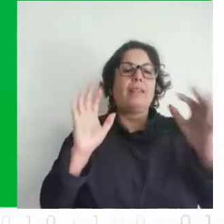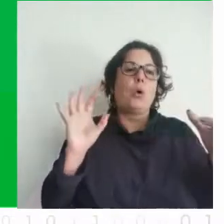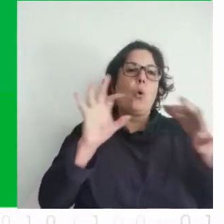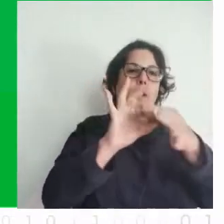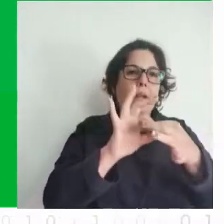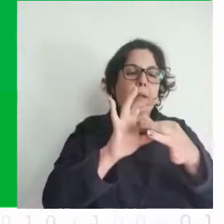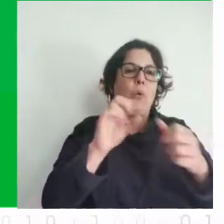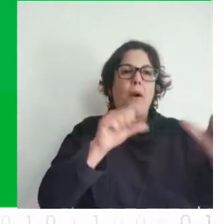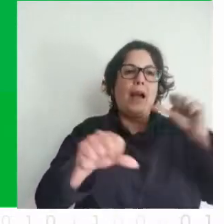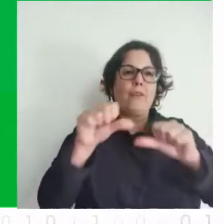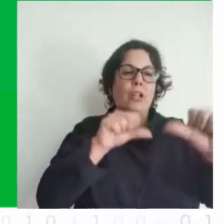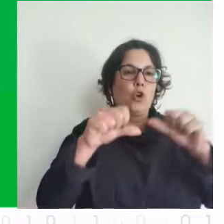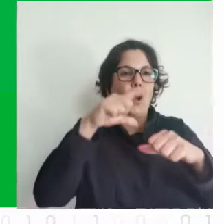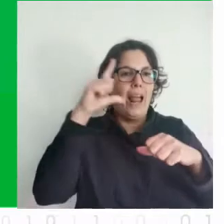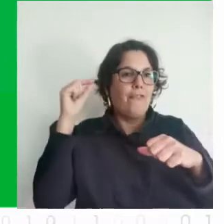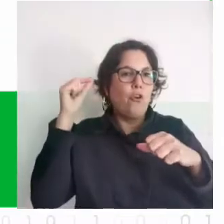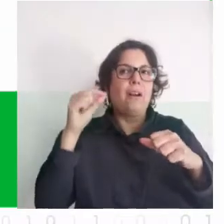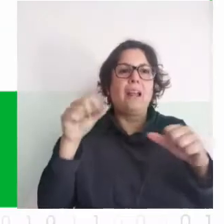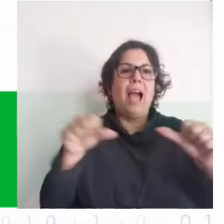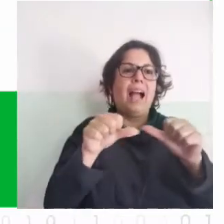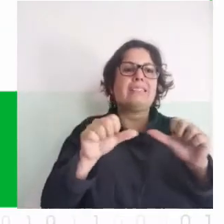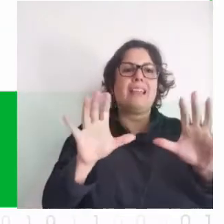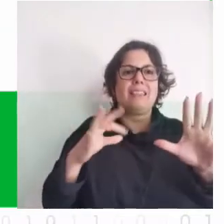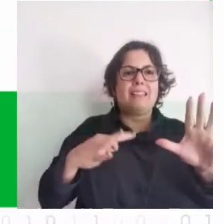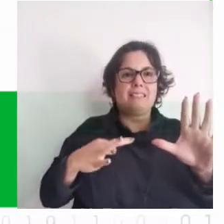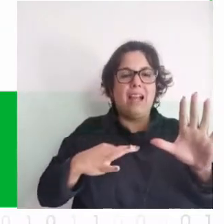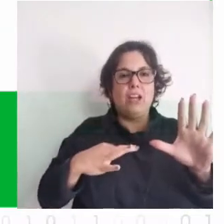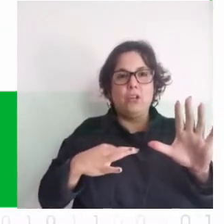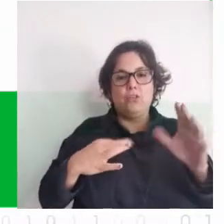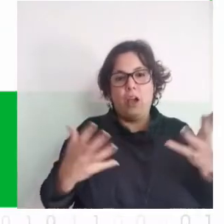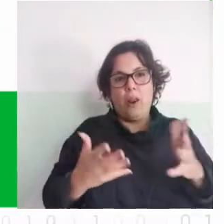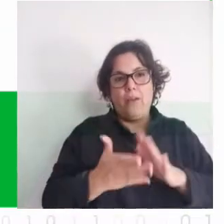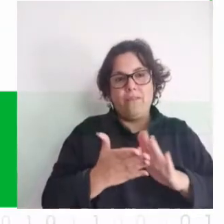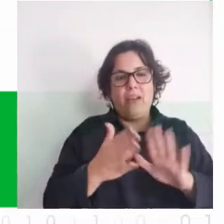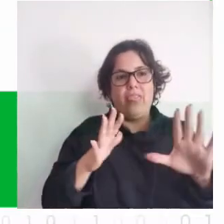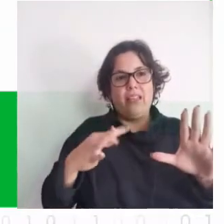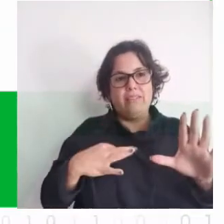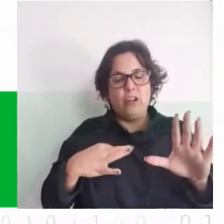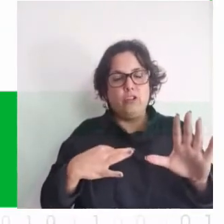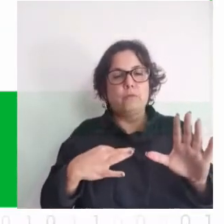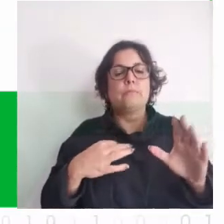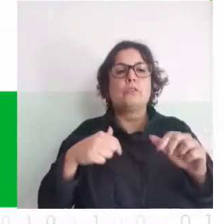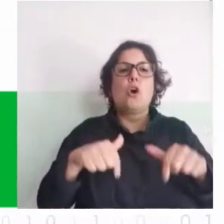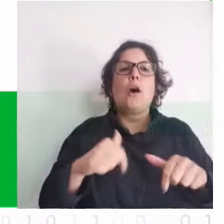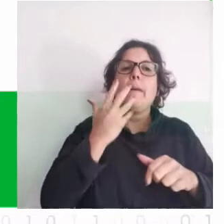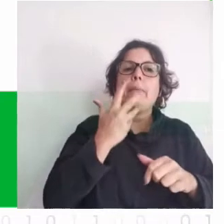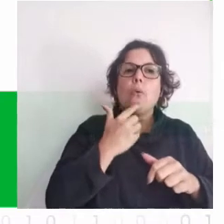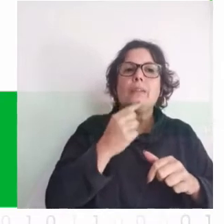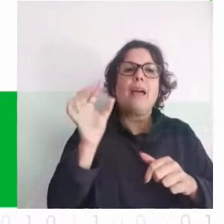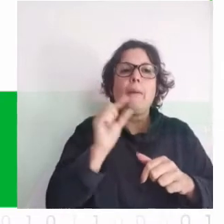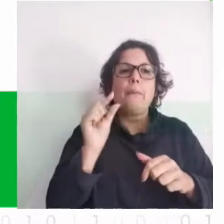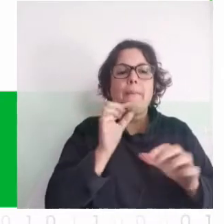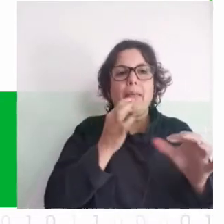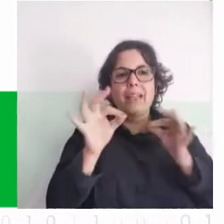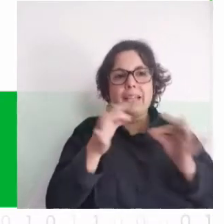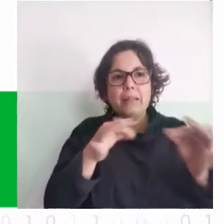Jackson Laboratory en California hace 10 años, va a ser este verano. Hoy me gustaría hacer una breve descripción de